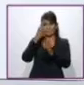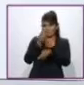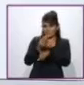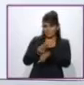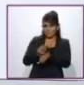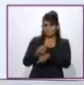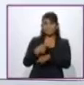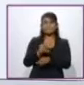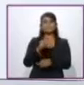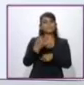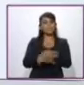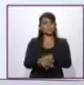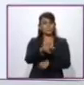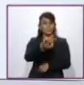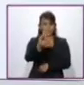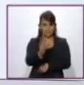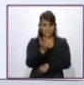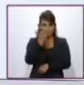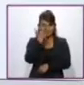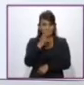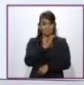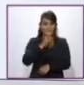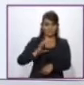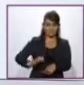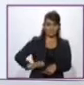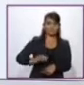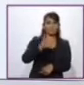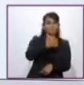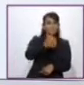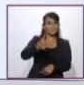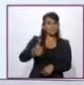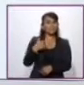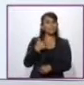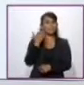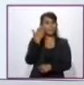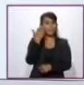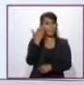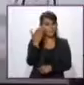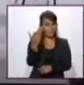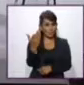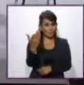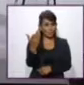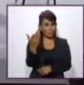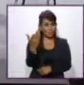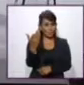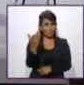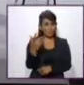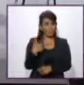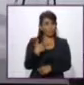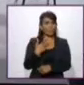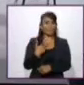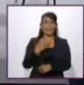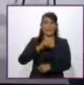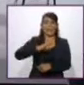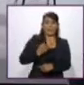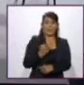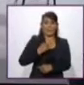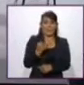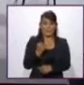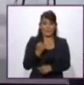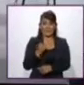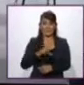a cada uno de los candidatos y candidatas que el tiempo no es acumulable. Pasado al siguiente segmento, será